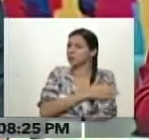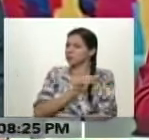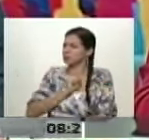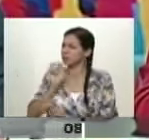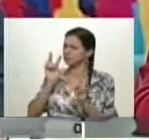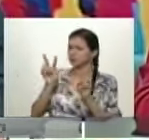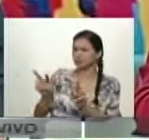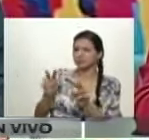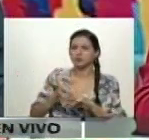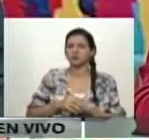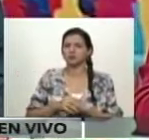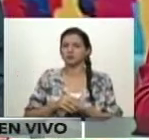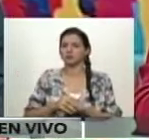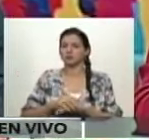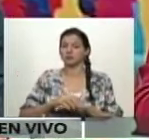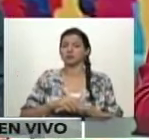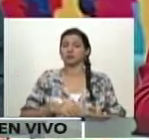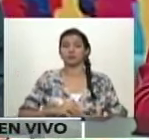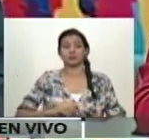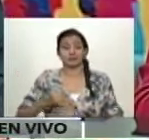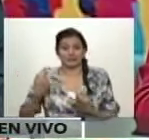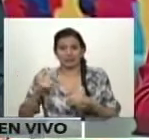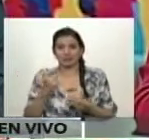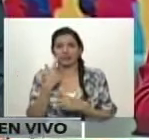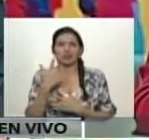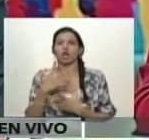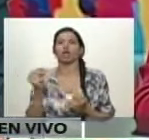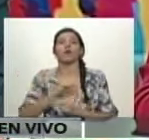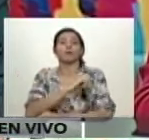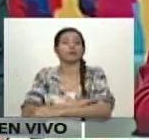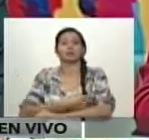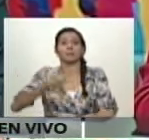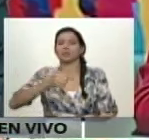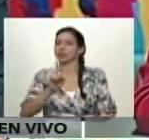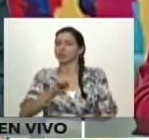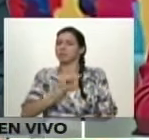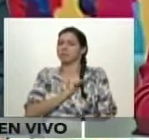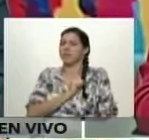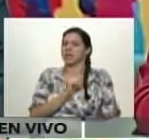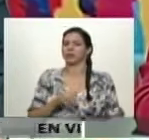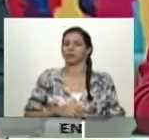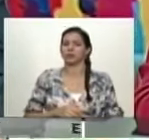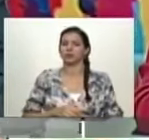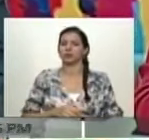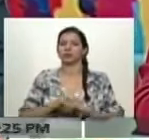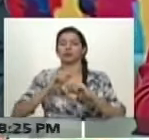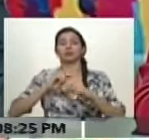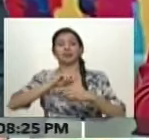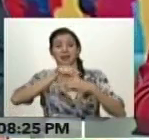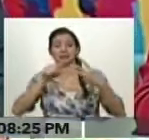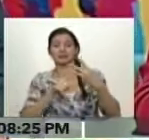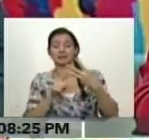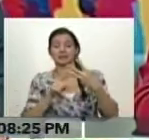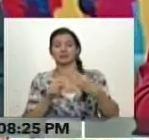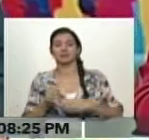a que agarre un nuevo espíritu en medio de esta batalla, en el espíritu de la rectificación, de las